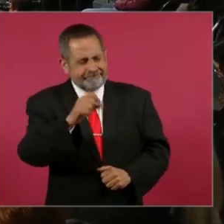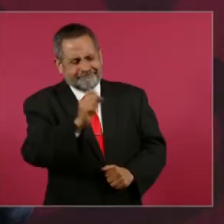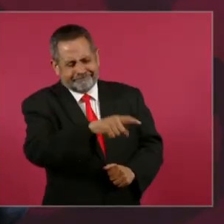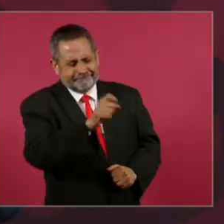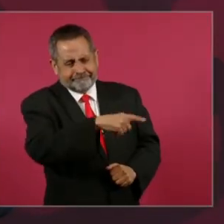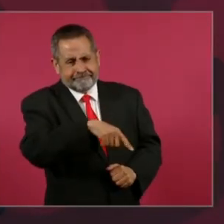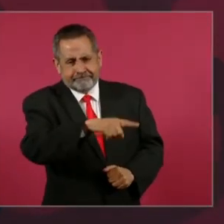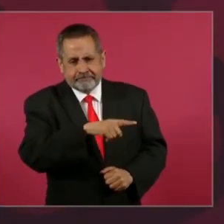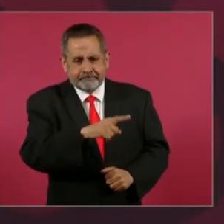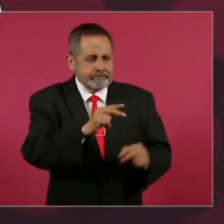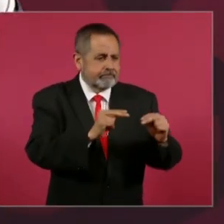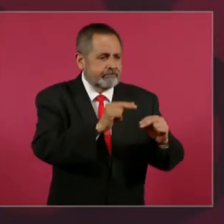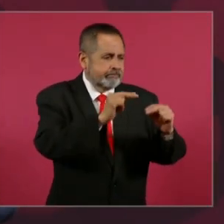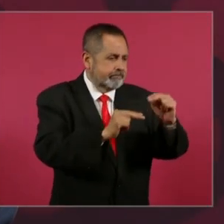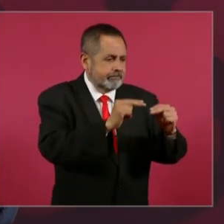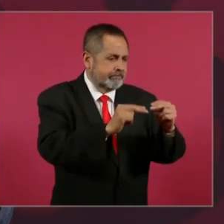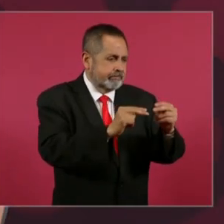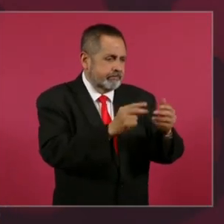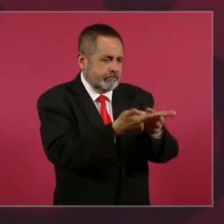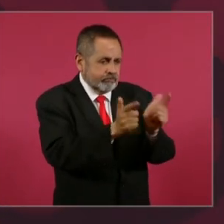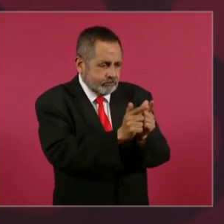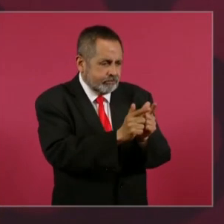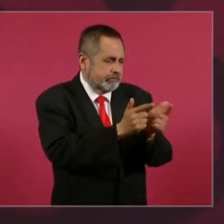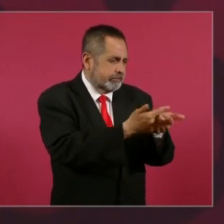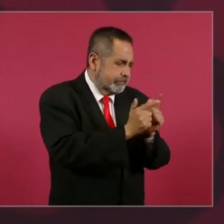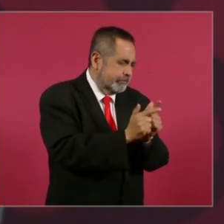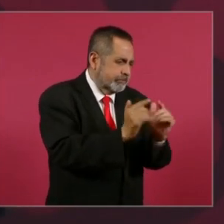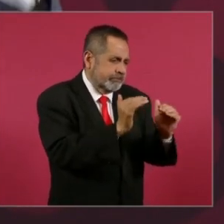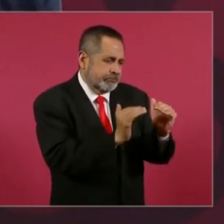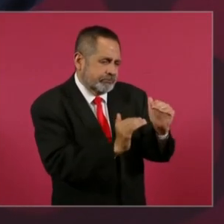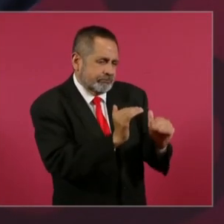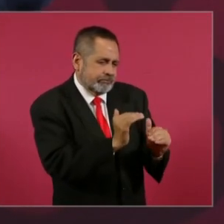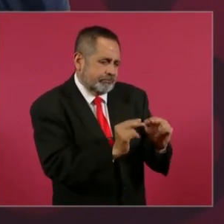es que hay nivelitos.